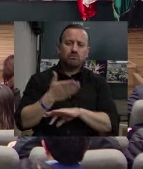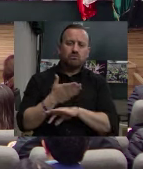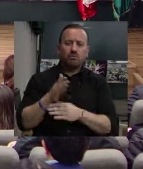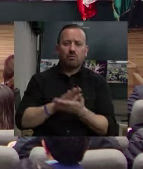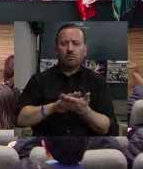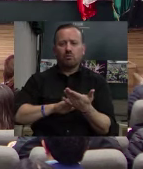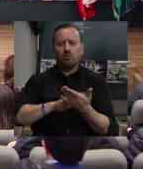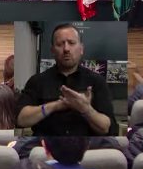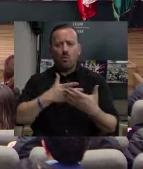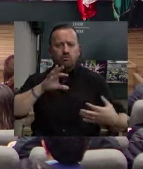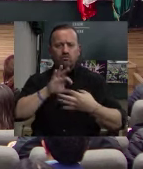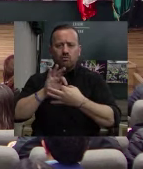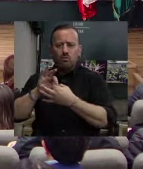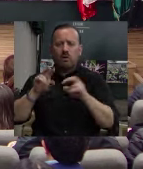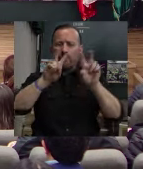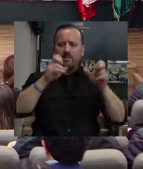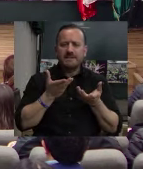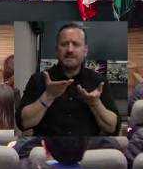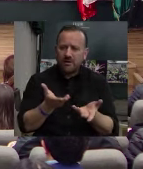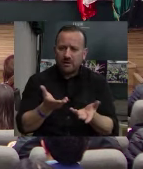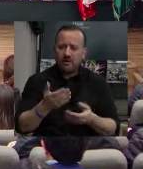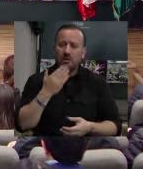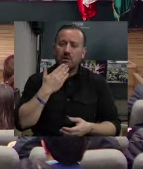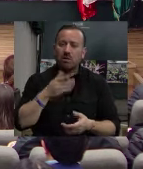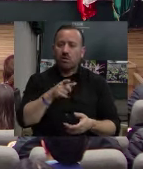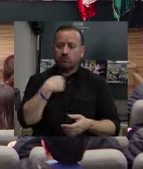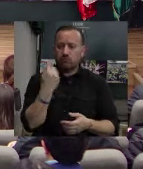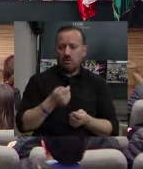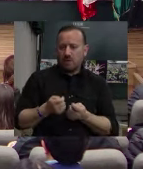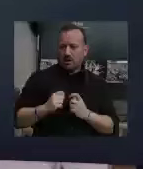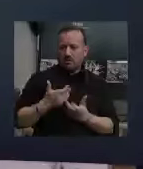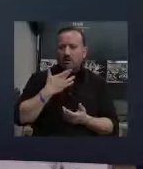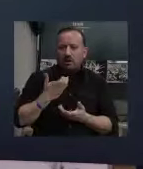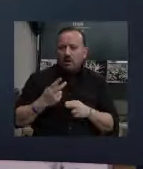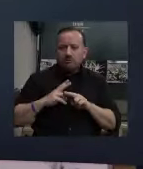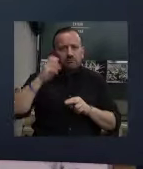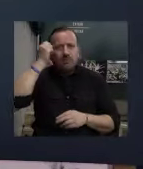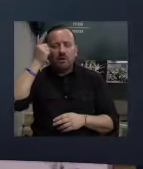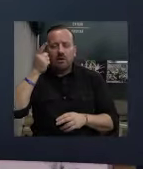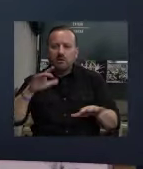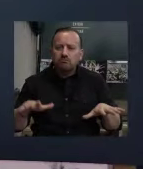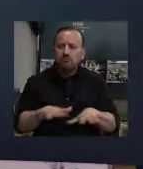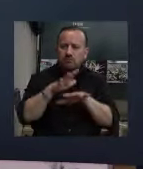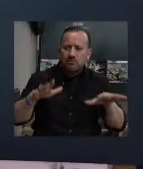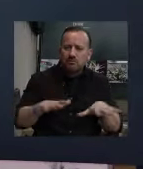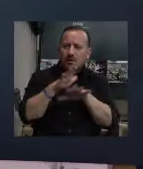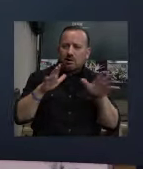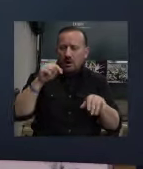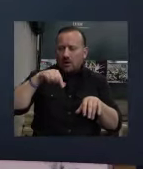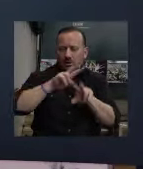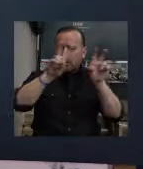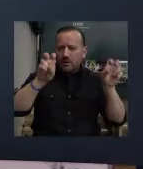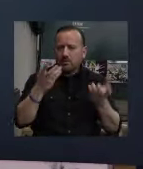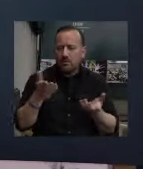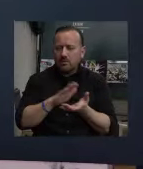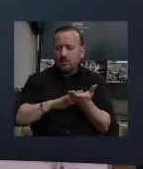eh de servicios entonces también esto nos desafía decir bueno que vamos a entender por emprendimiento en en estos ámbitos y